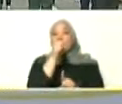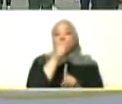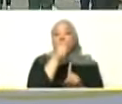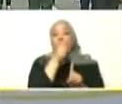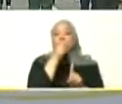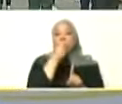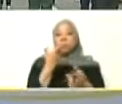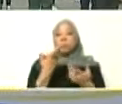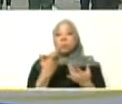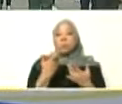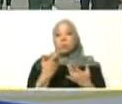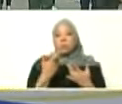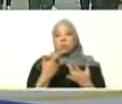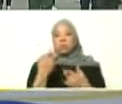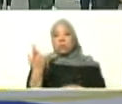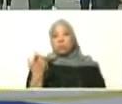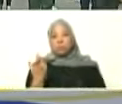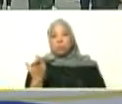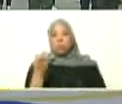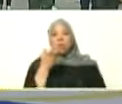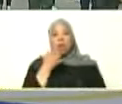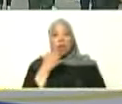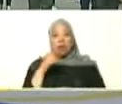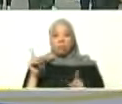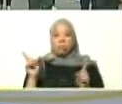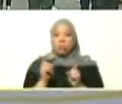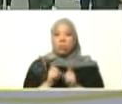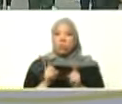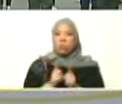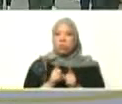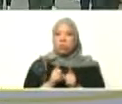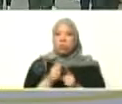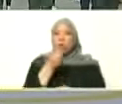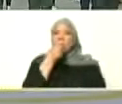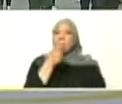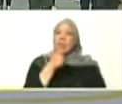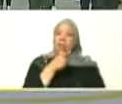¿Ah? En pequeños ejemplos de ese camino